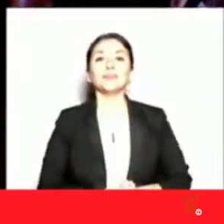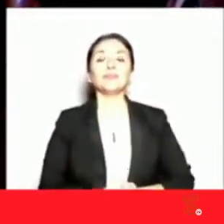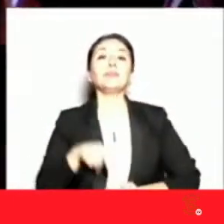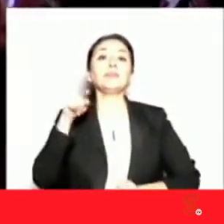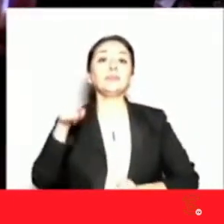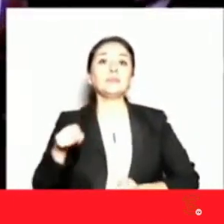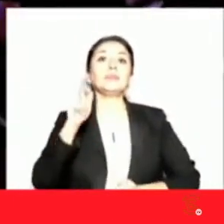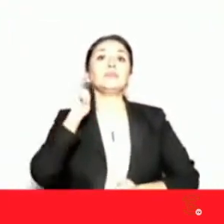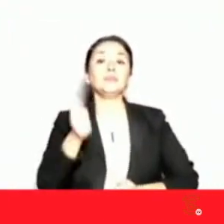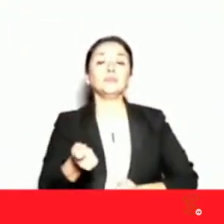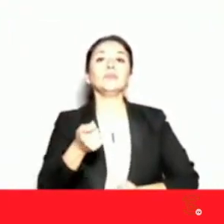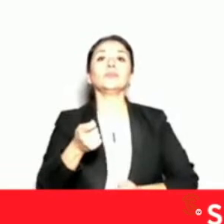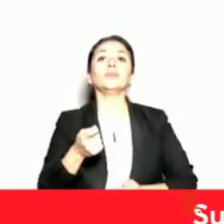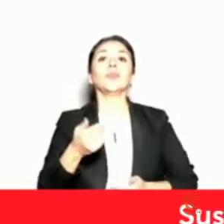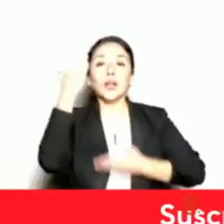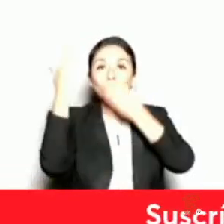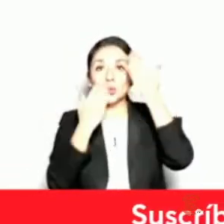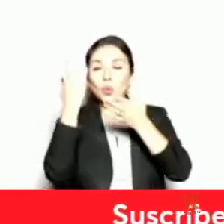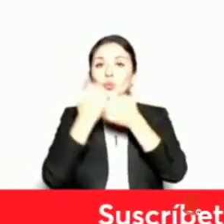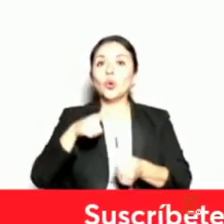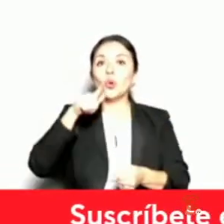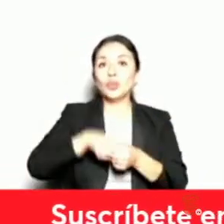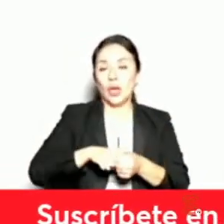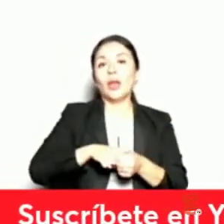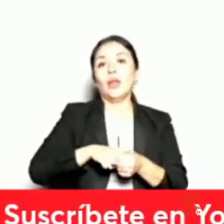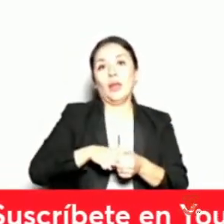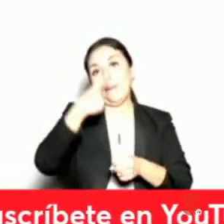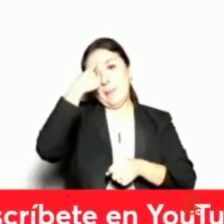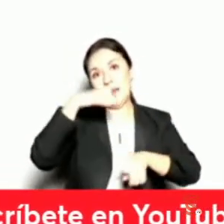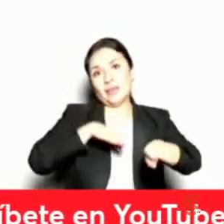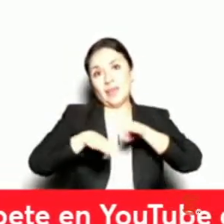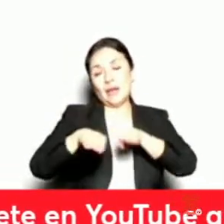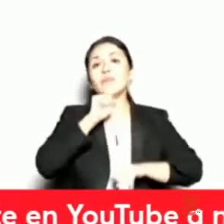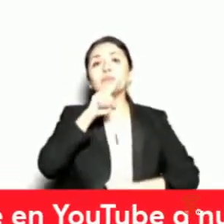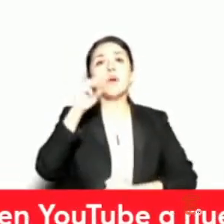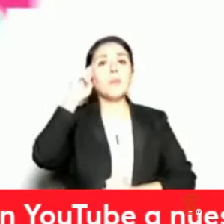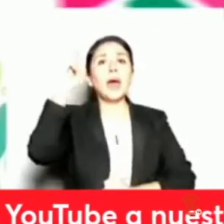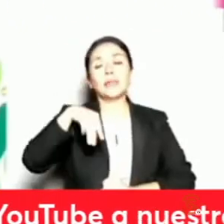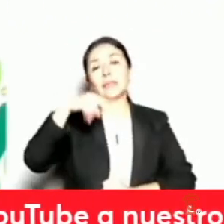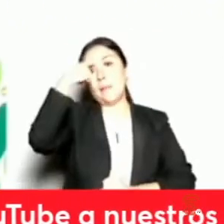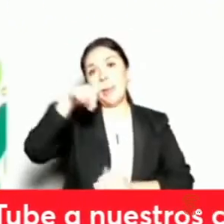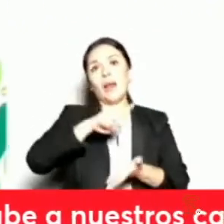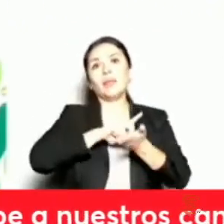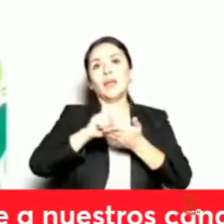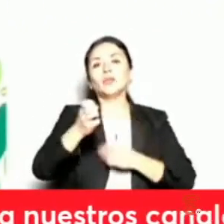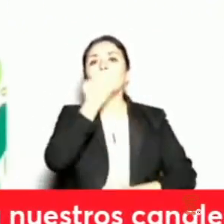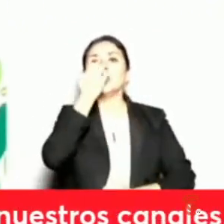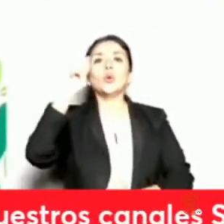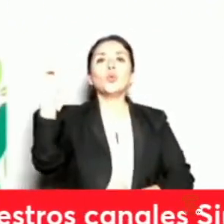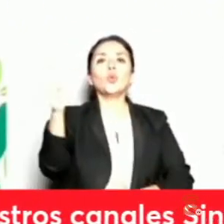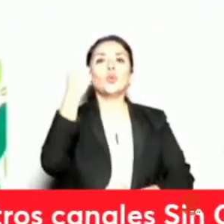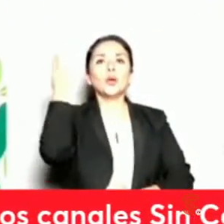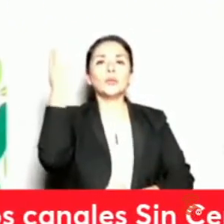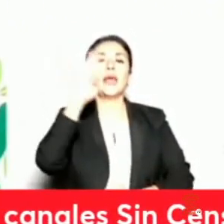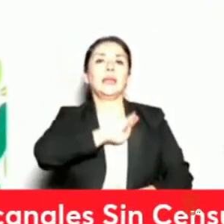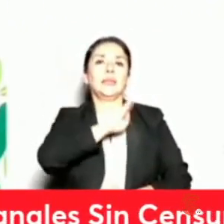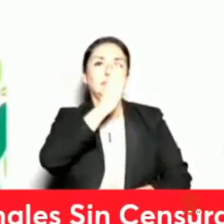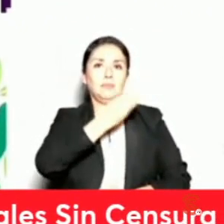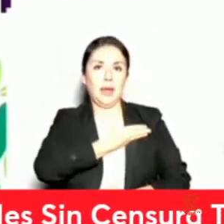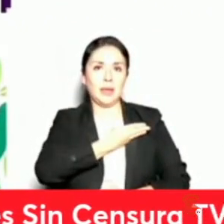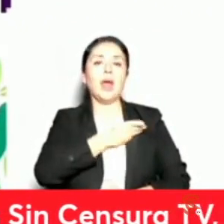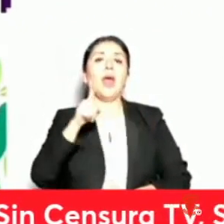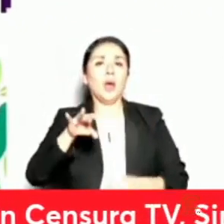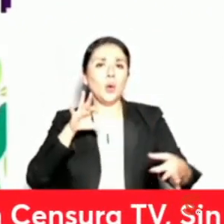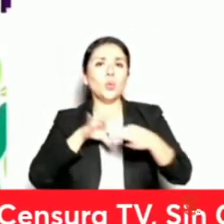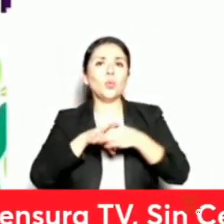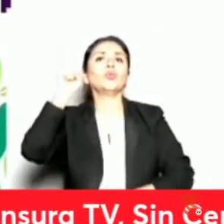Es socióloga de trabajo por la UAM y maestra en género de Derecho por la Universidad Autónoma de Barcelona, España. Es